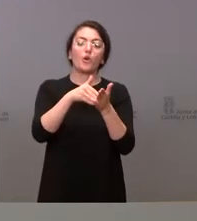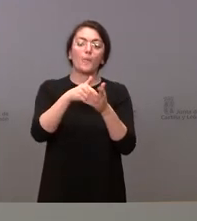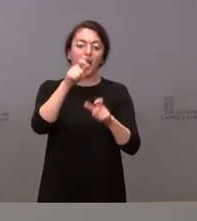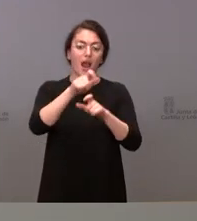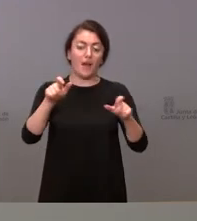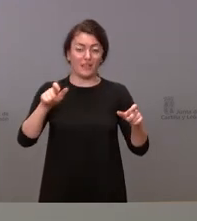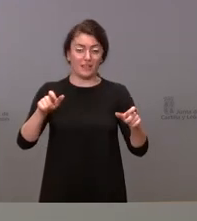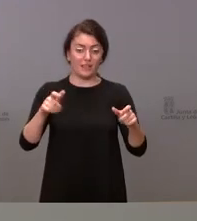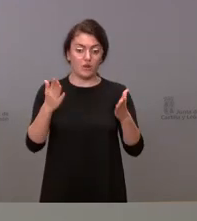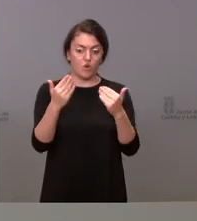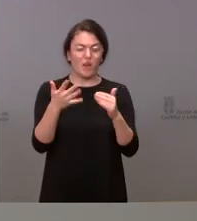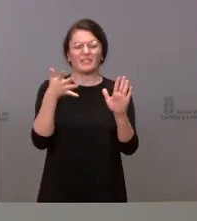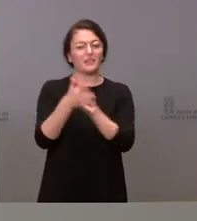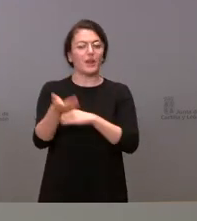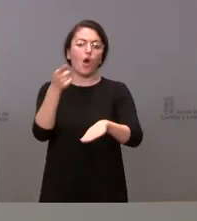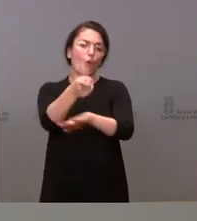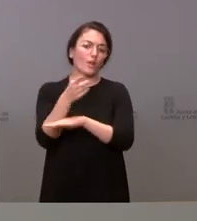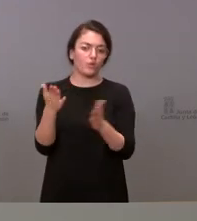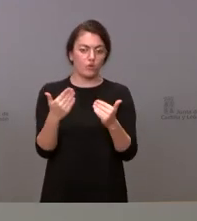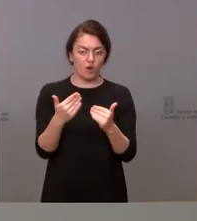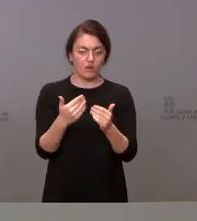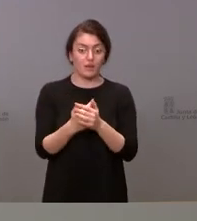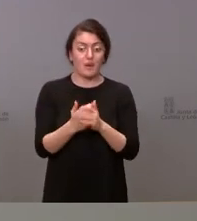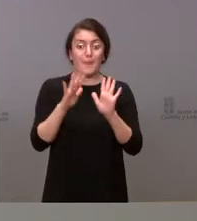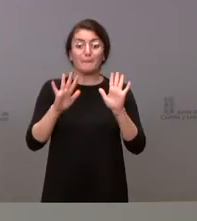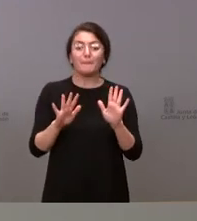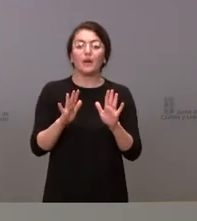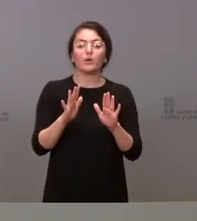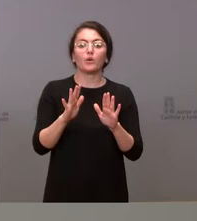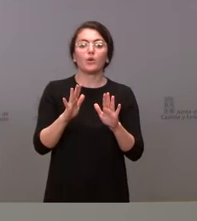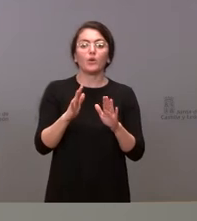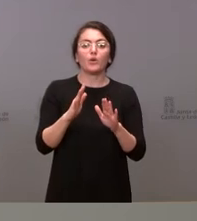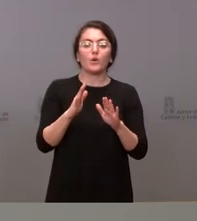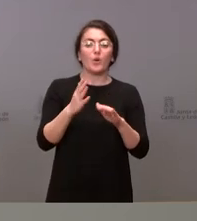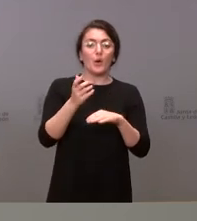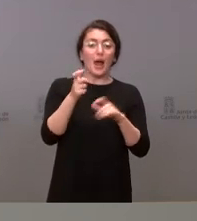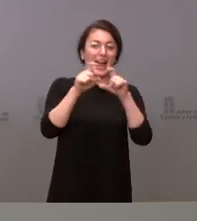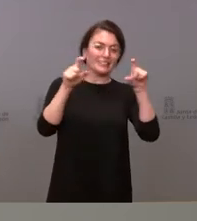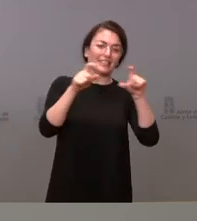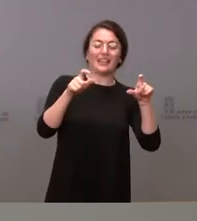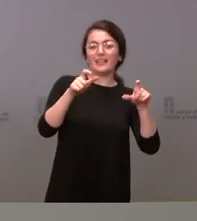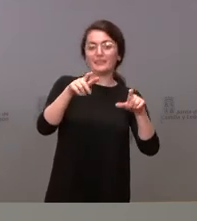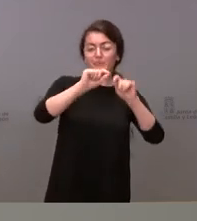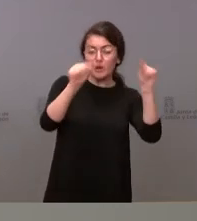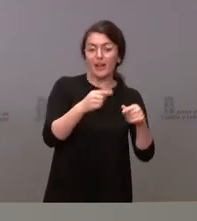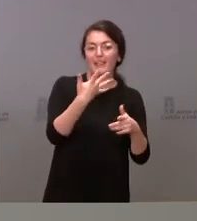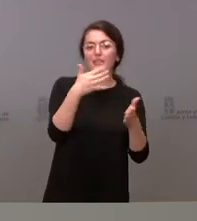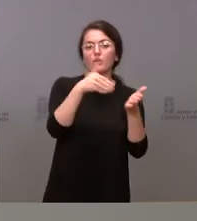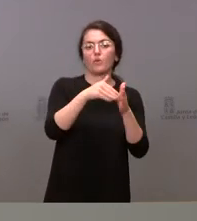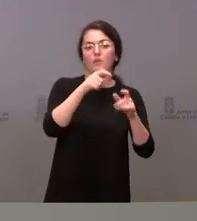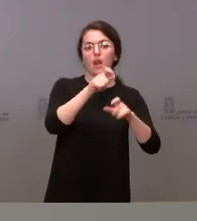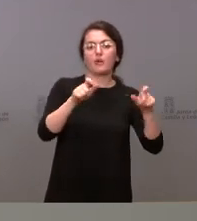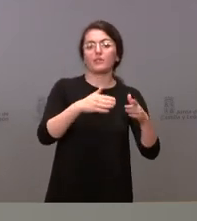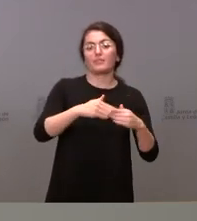como bien ha entendido usted. Sí a las entidades locales de más de 5.000 habitantes. Esas obligaciones están aquí, igual que para la